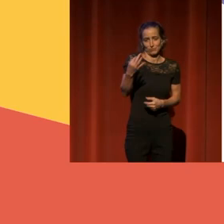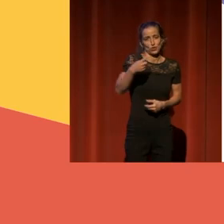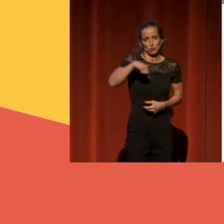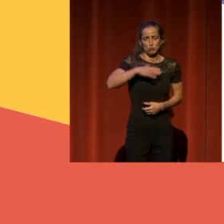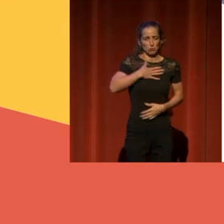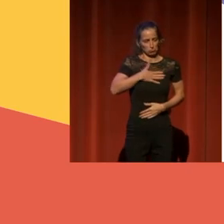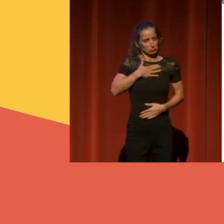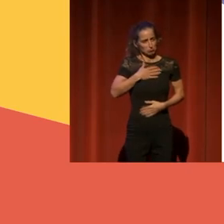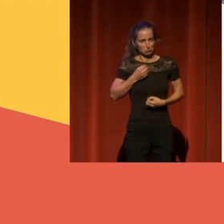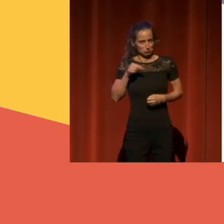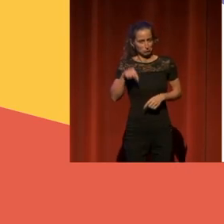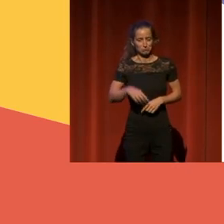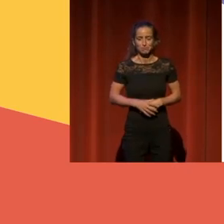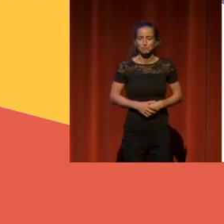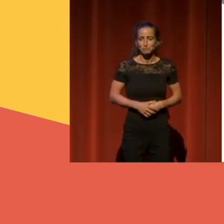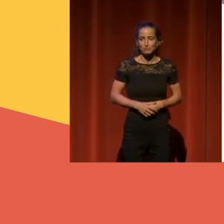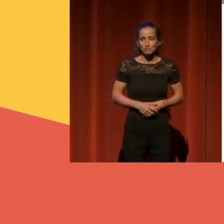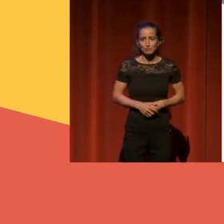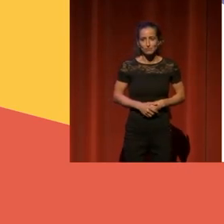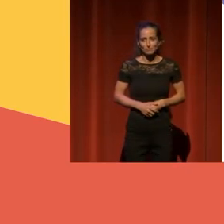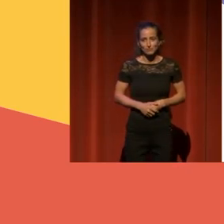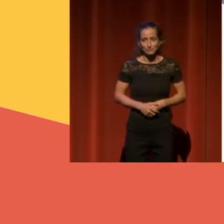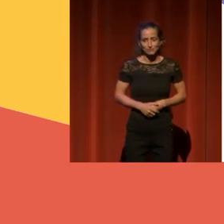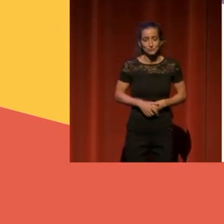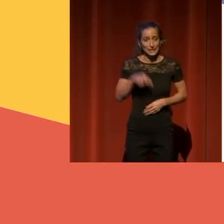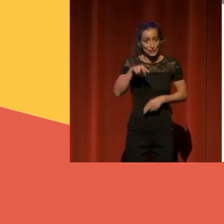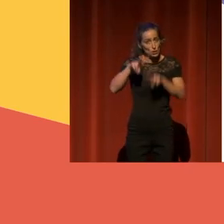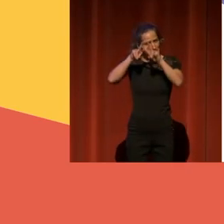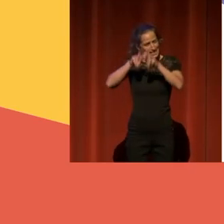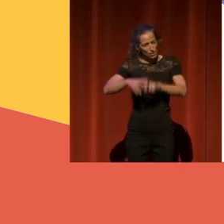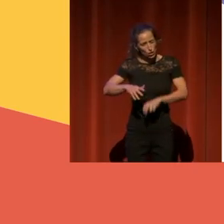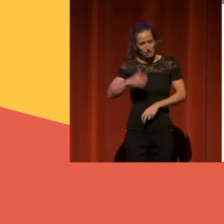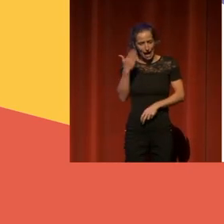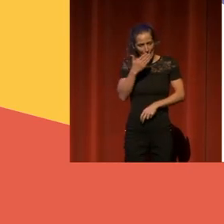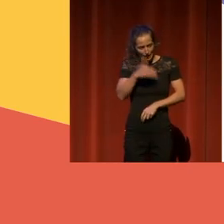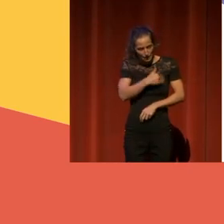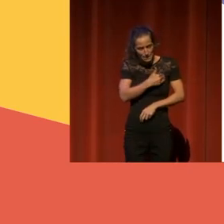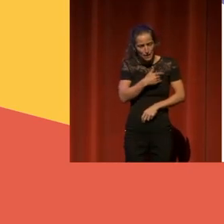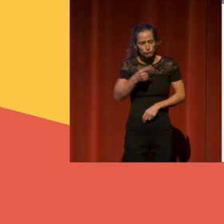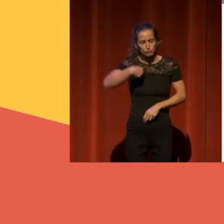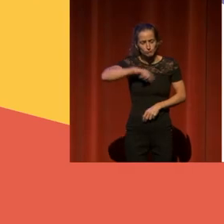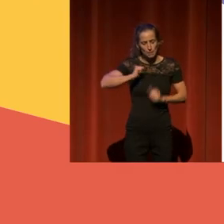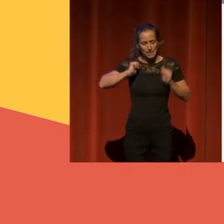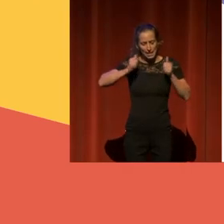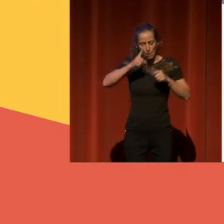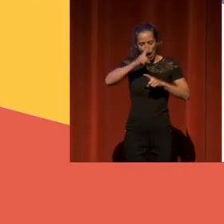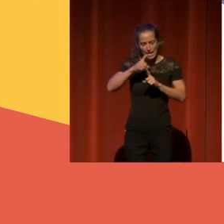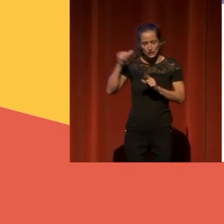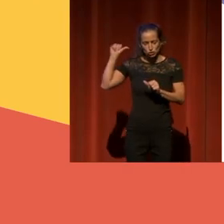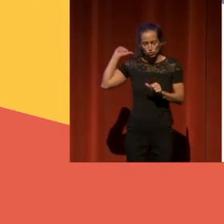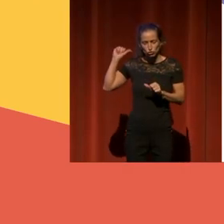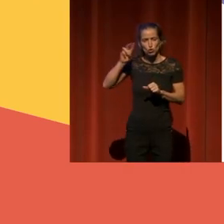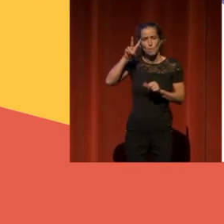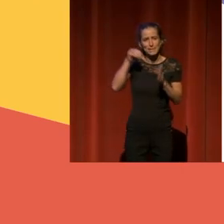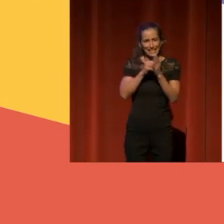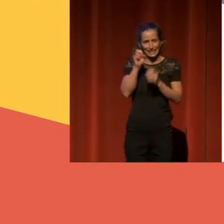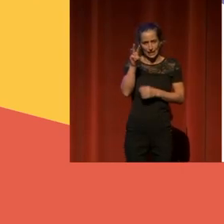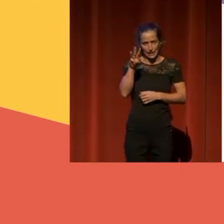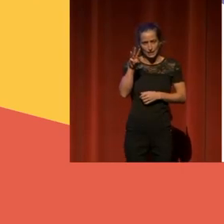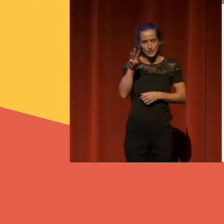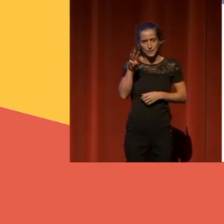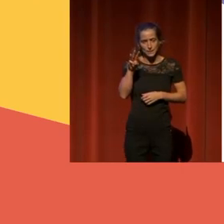casa. Bueno, esto es una investigación académica que empezamos a realizar en el año 2013